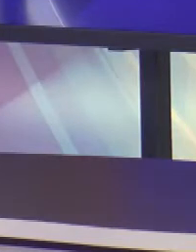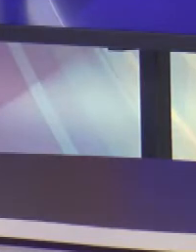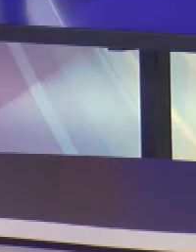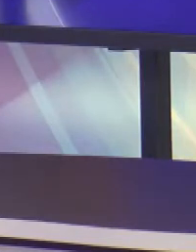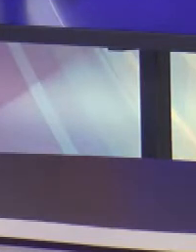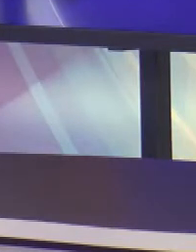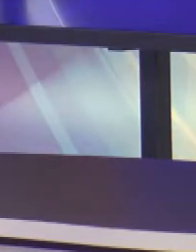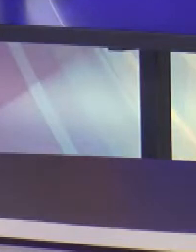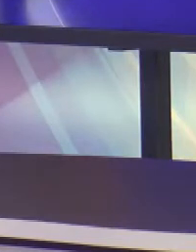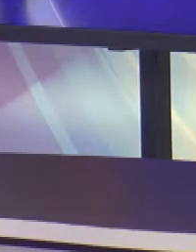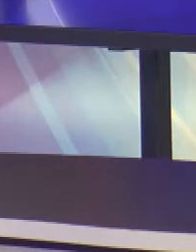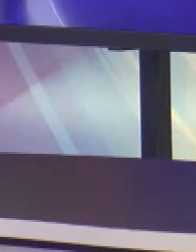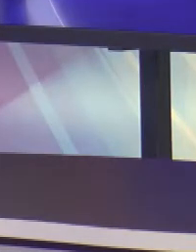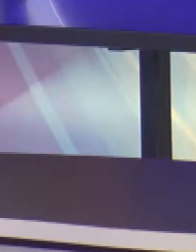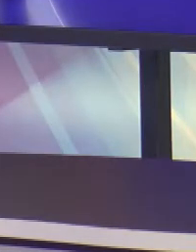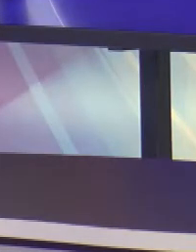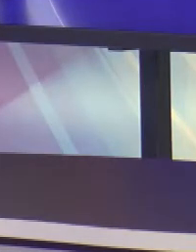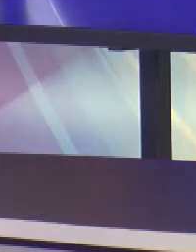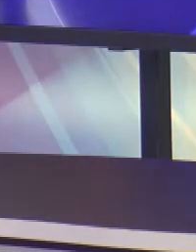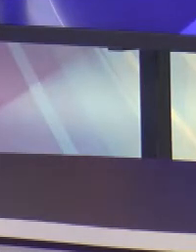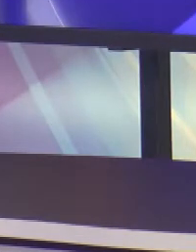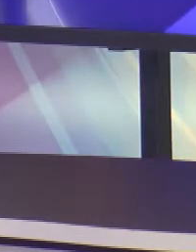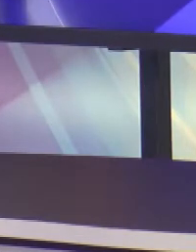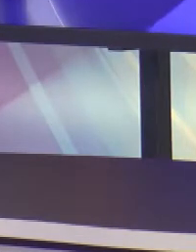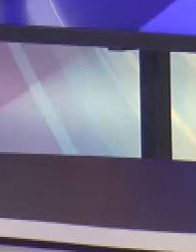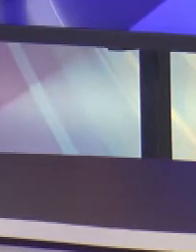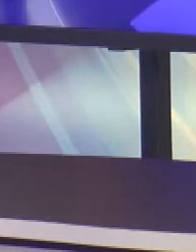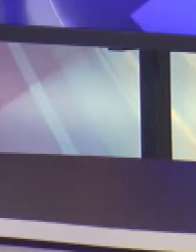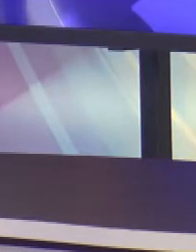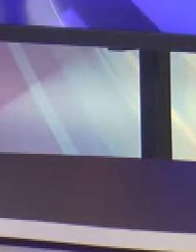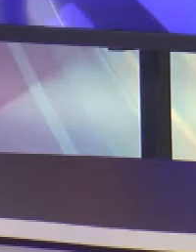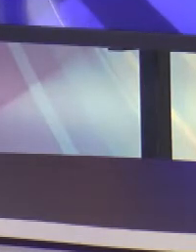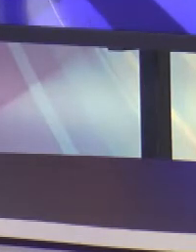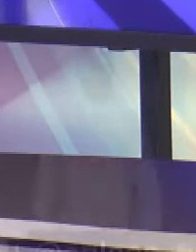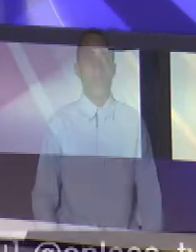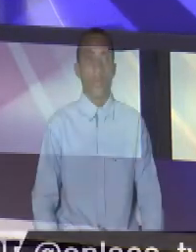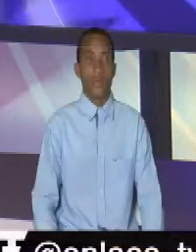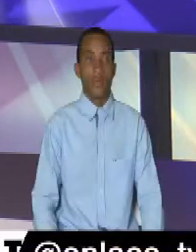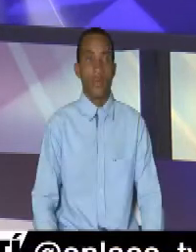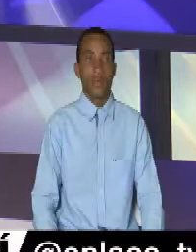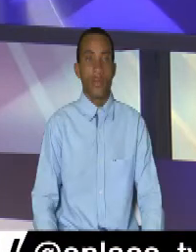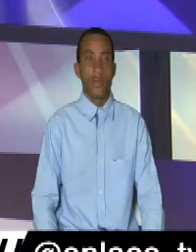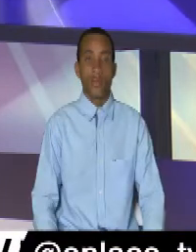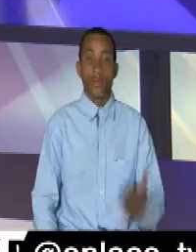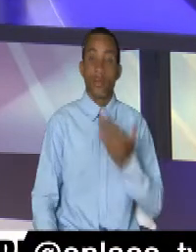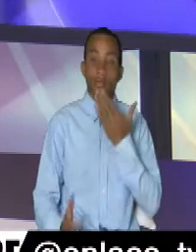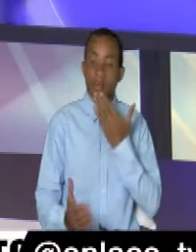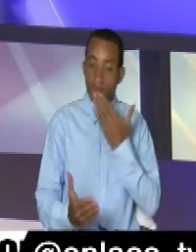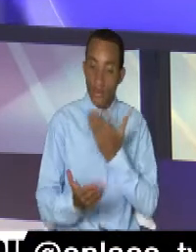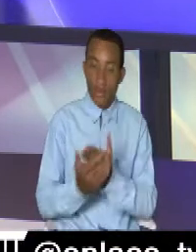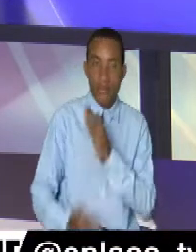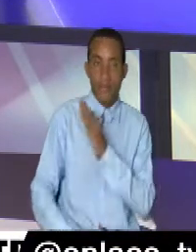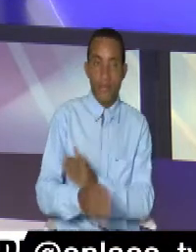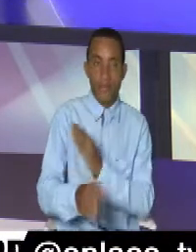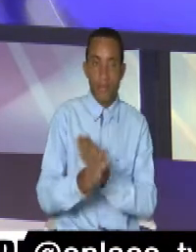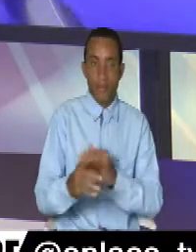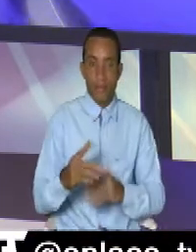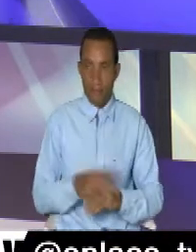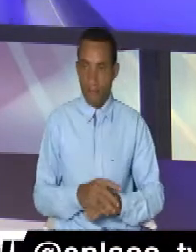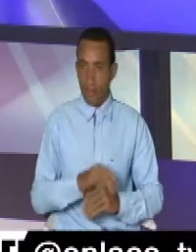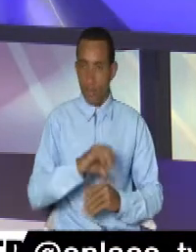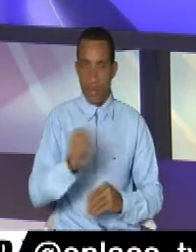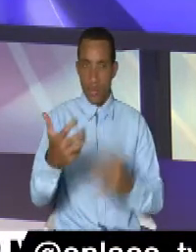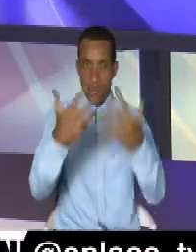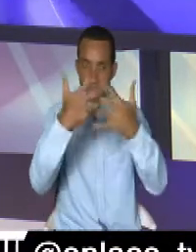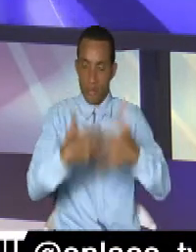Gracias por continuar con nosotros en Enlace Noticias. Funtramiexco exigirá claridad frente al tema de fracking en lo que será el primer foro de